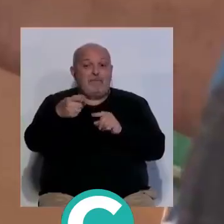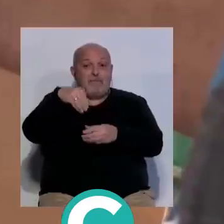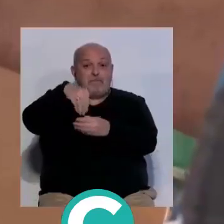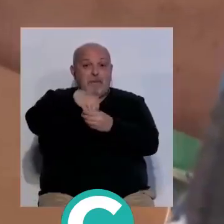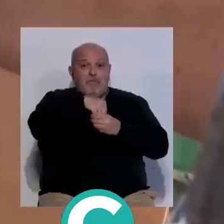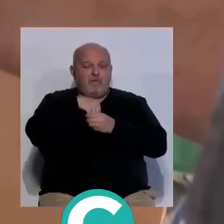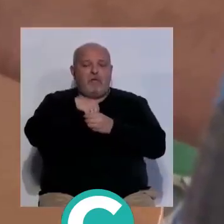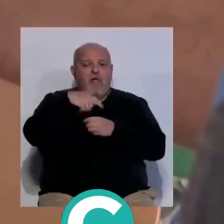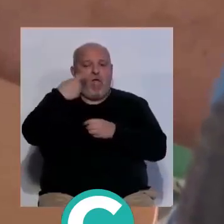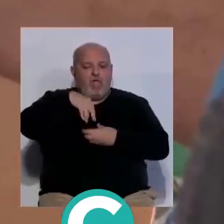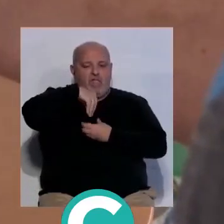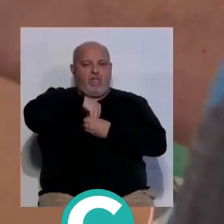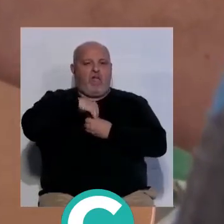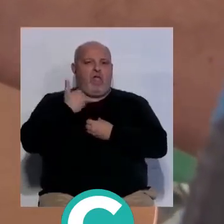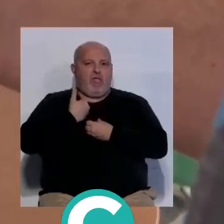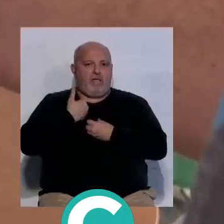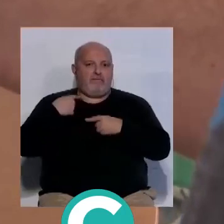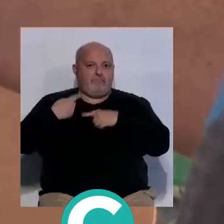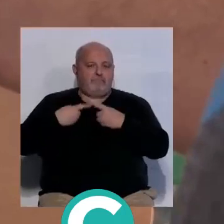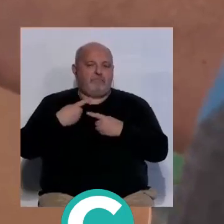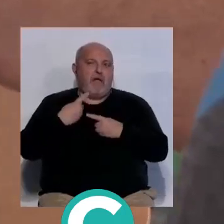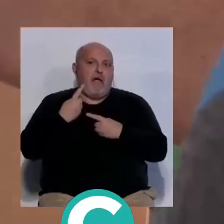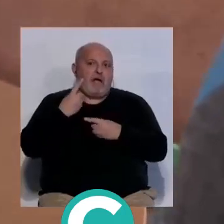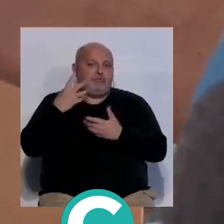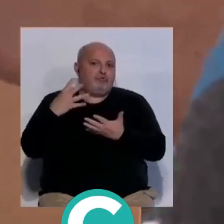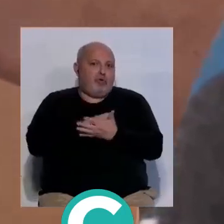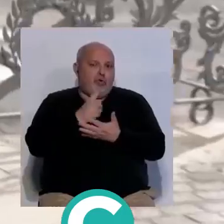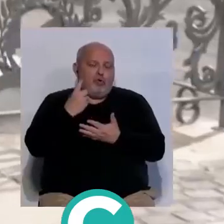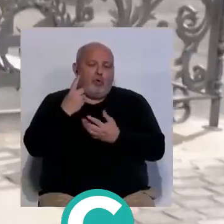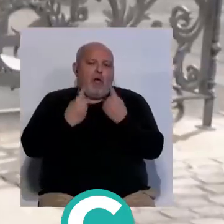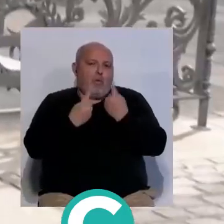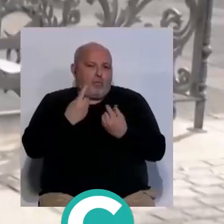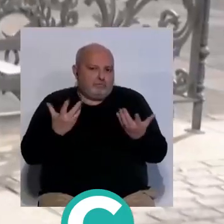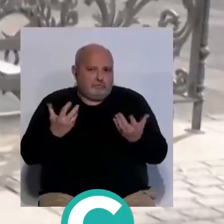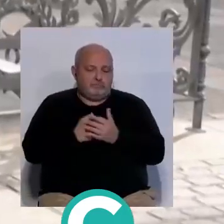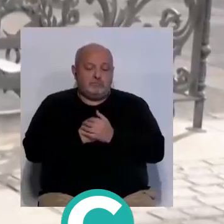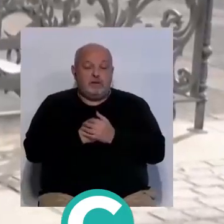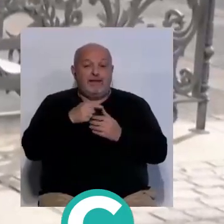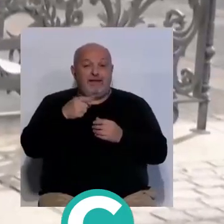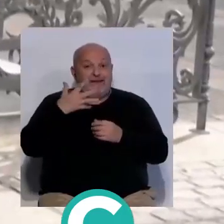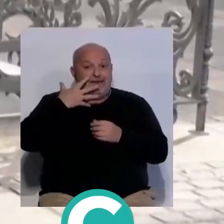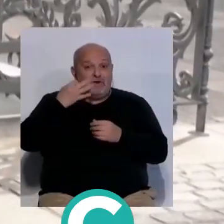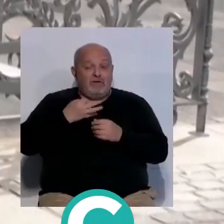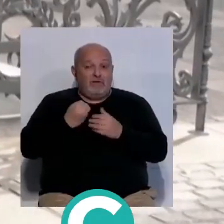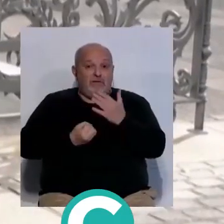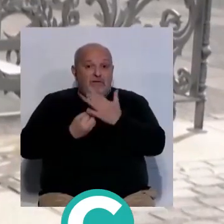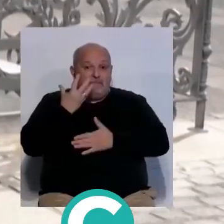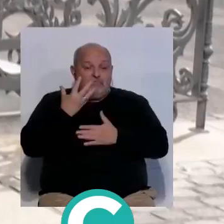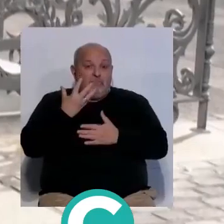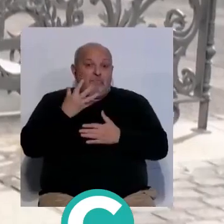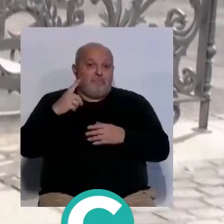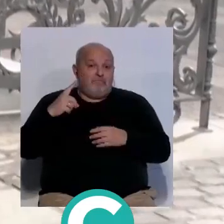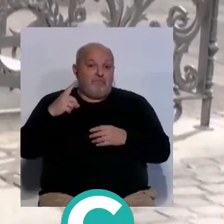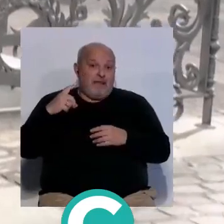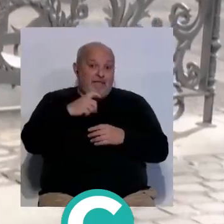miembros que son portadores de las mutaciones, que no tienen por qué ser todos, y puesto que estas personas van a tener riesgo de desarrollar determinados